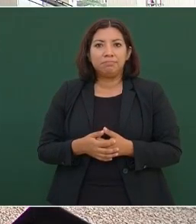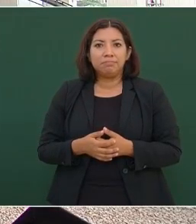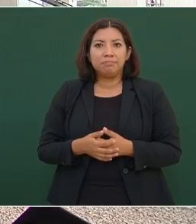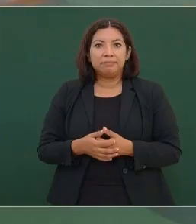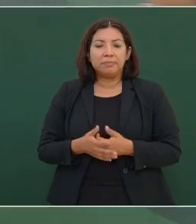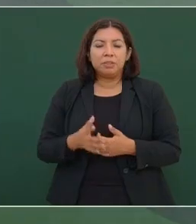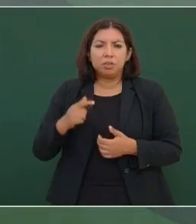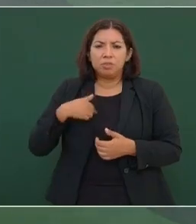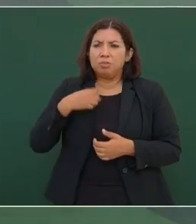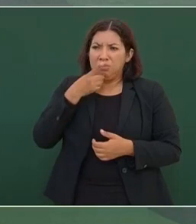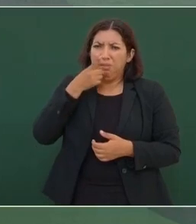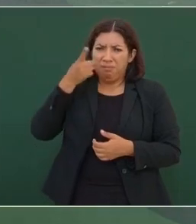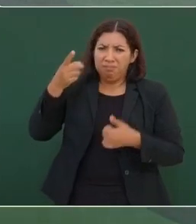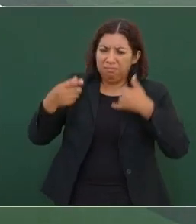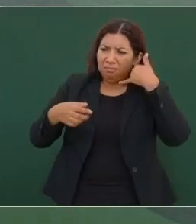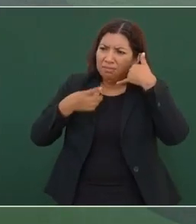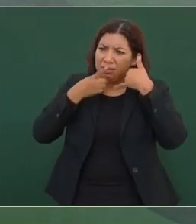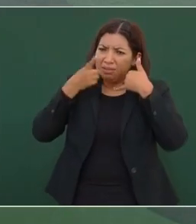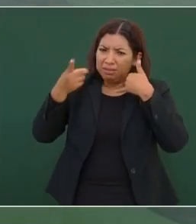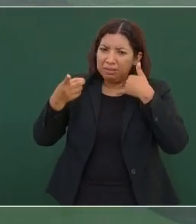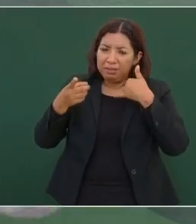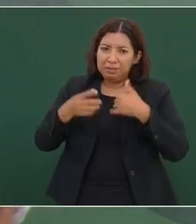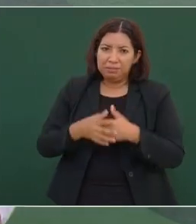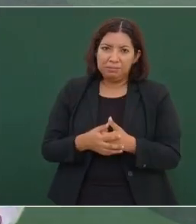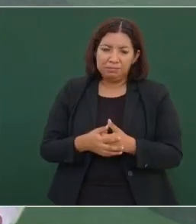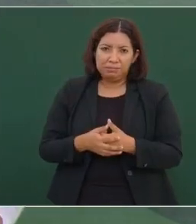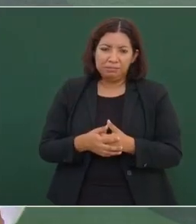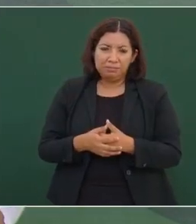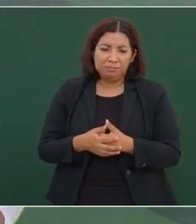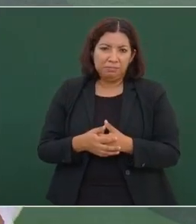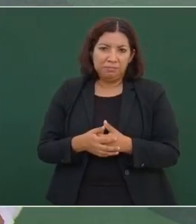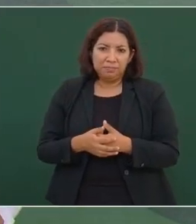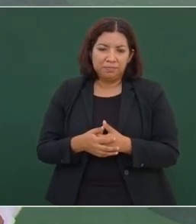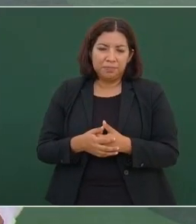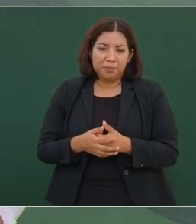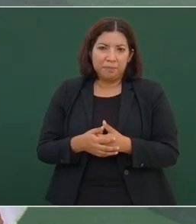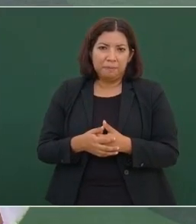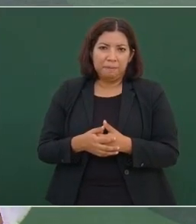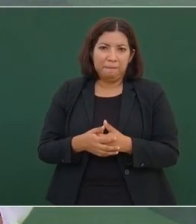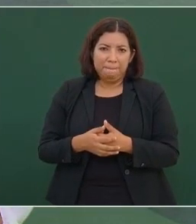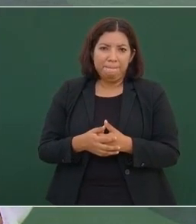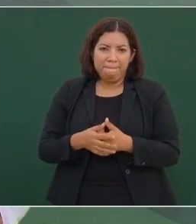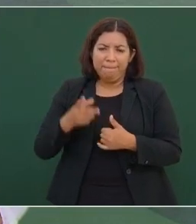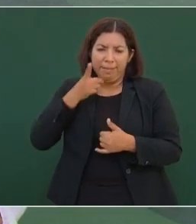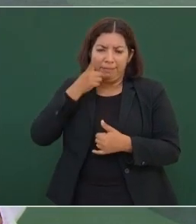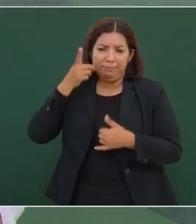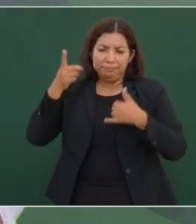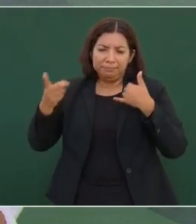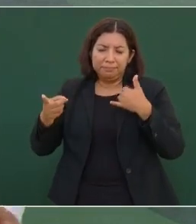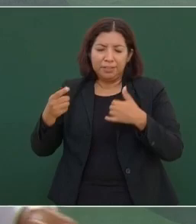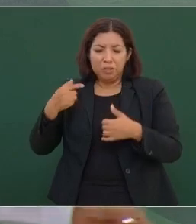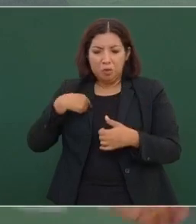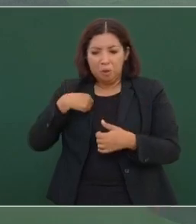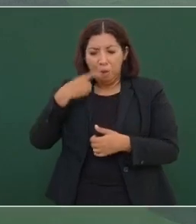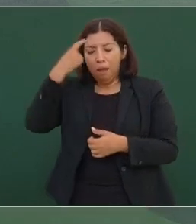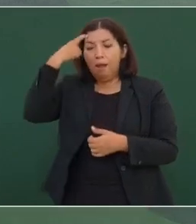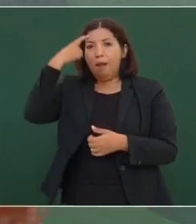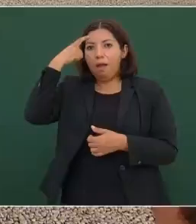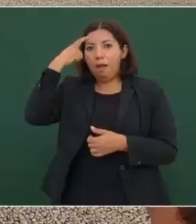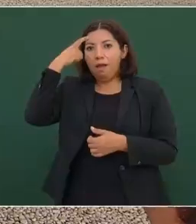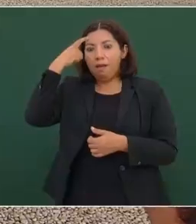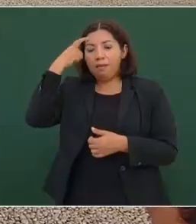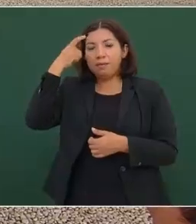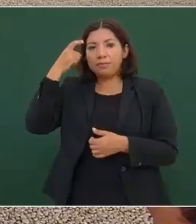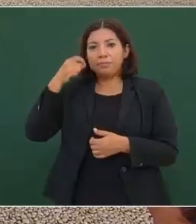Se lo planteé si no hablábamos del tema. Y me acordé ahí mismo que